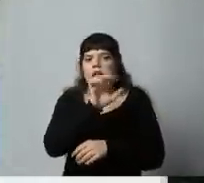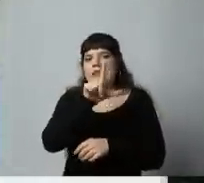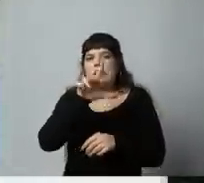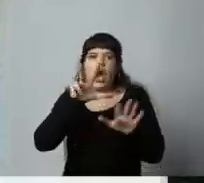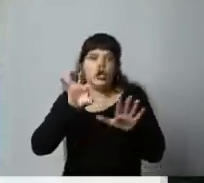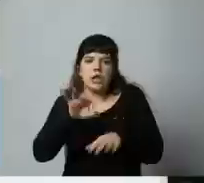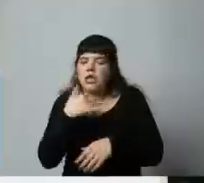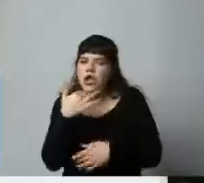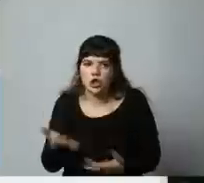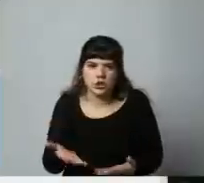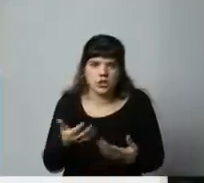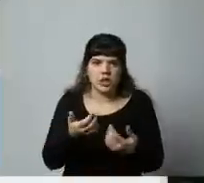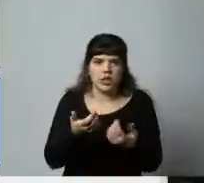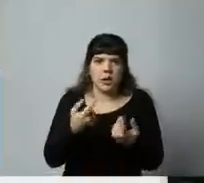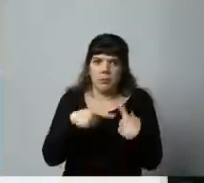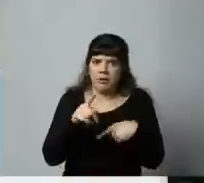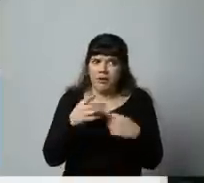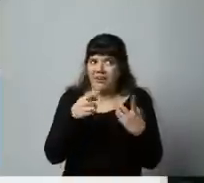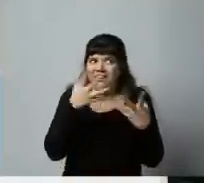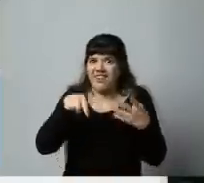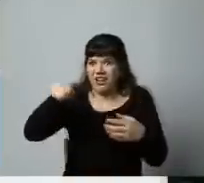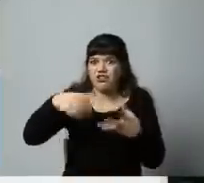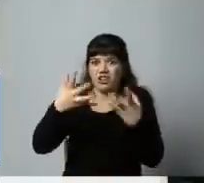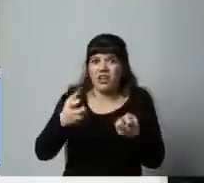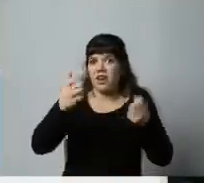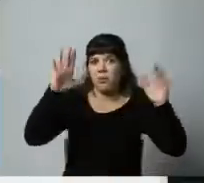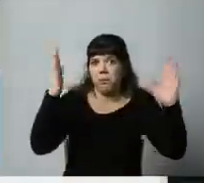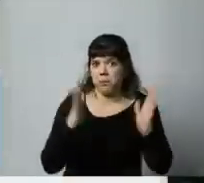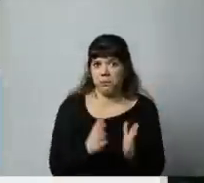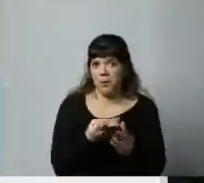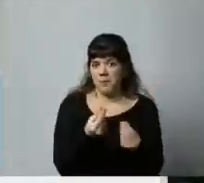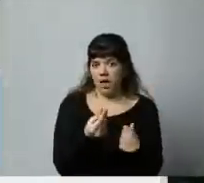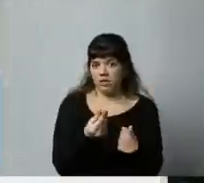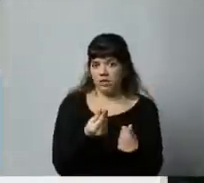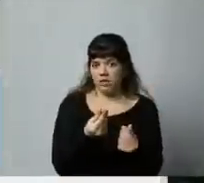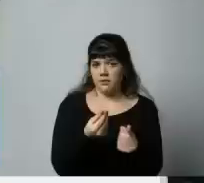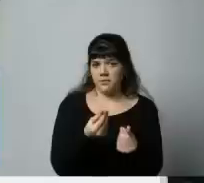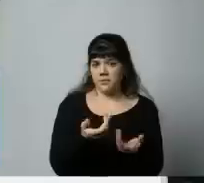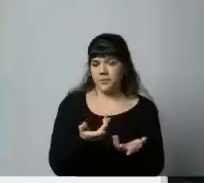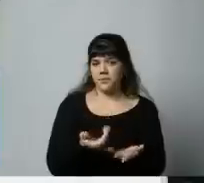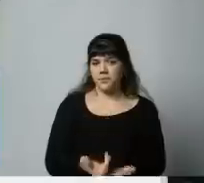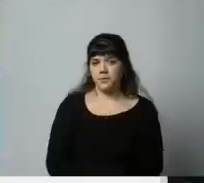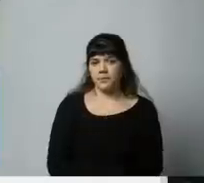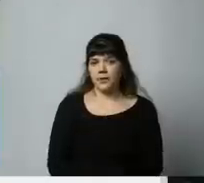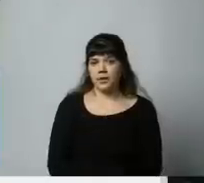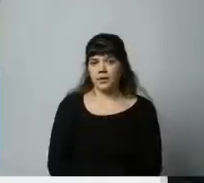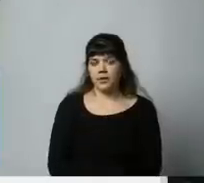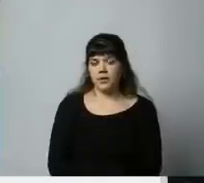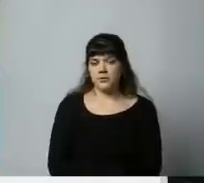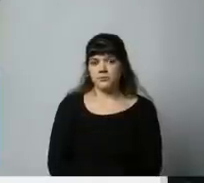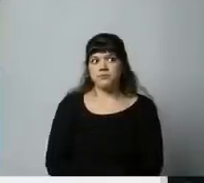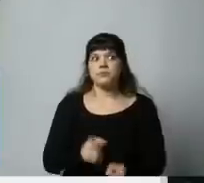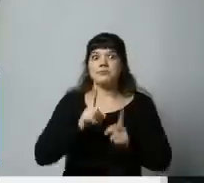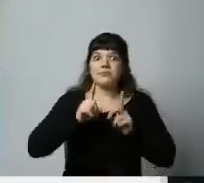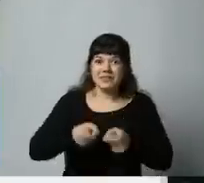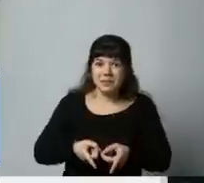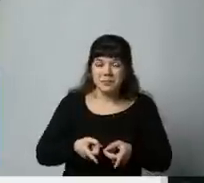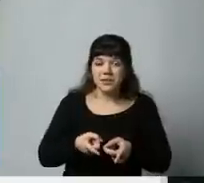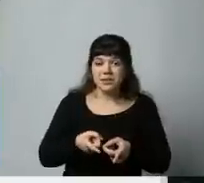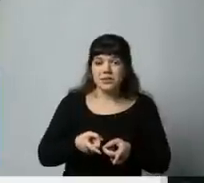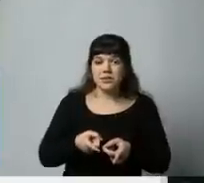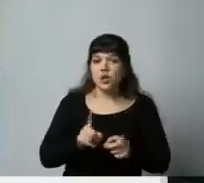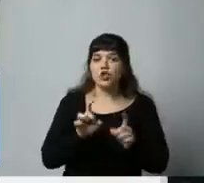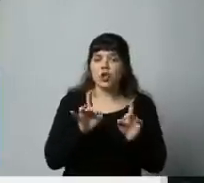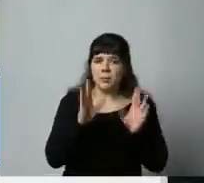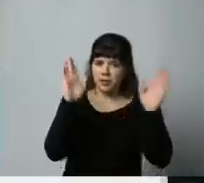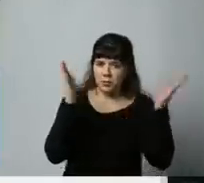Pero la idea es recortar es recortar y este y y a la vez no solo